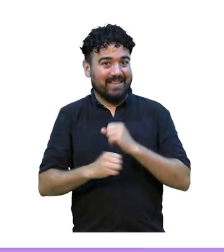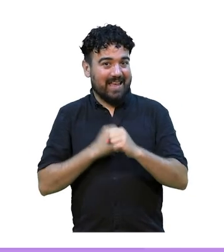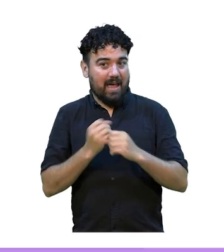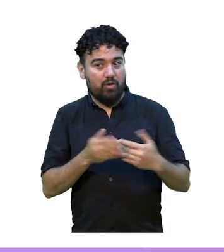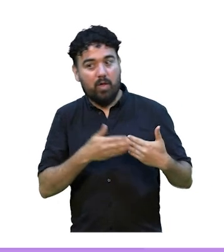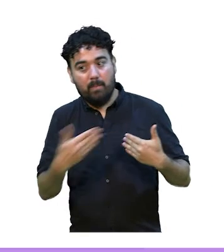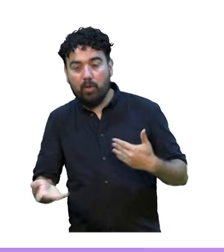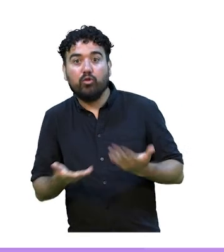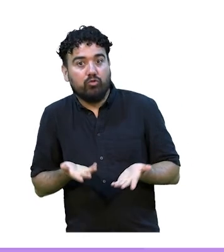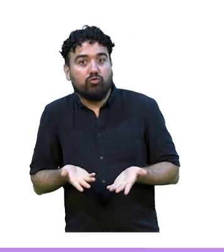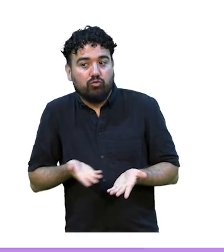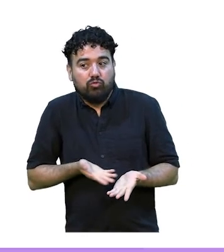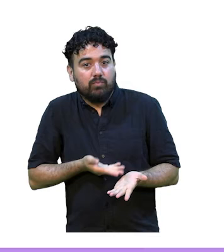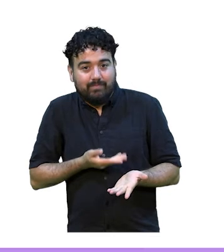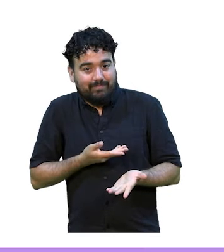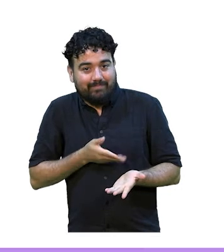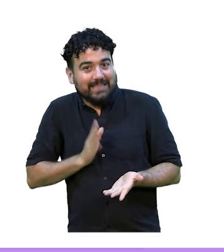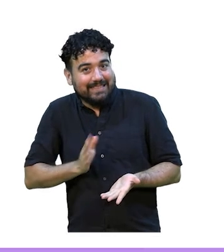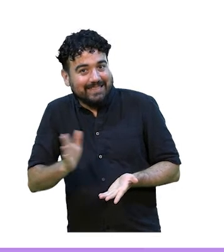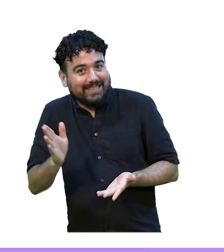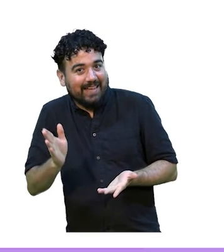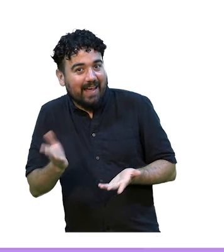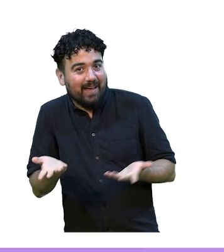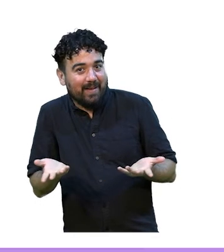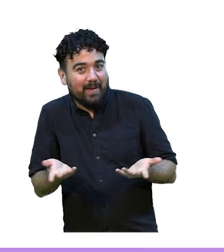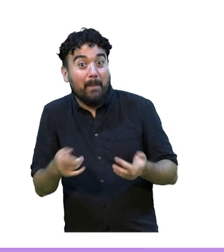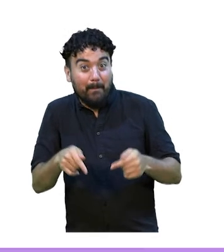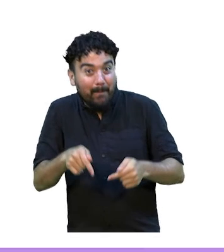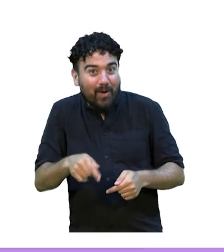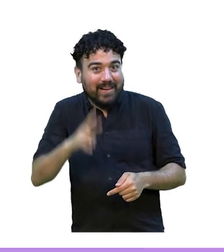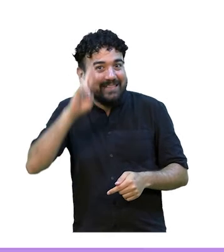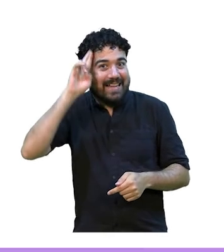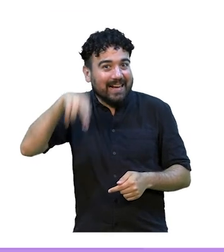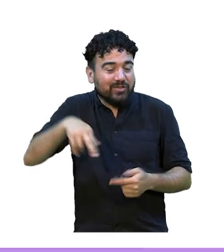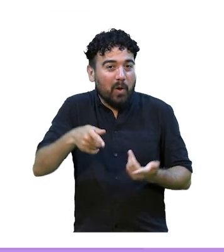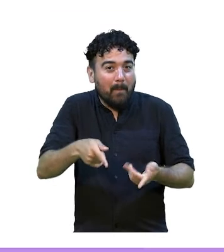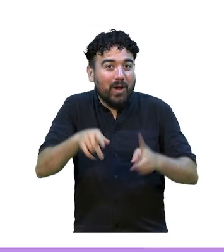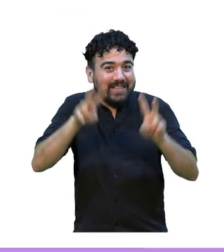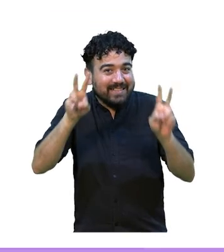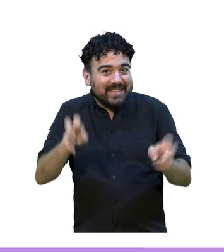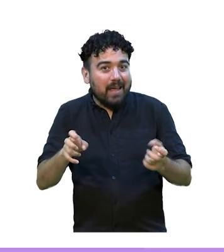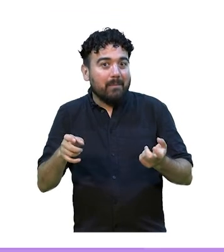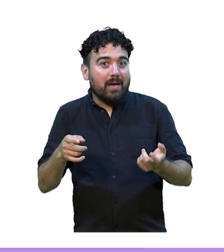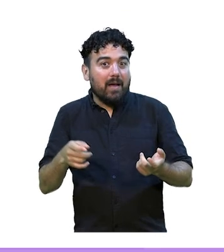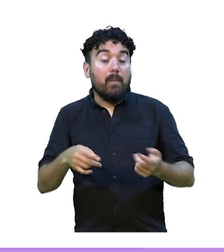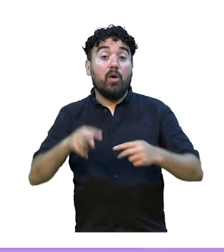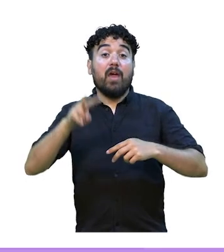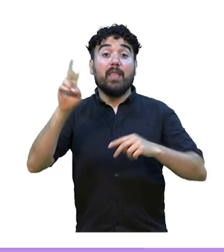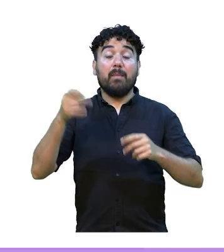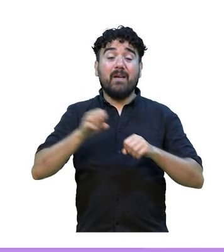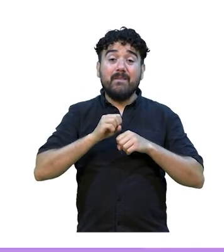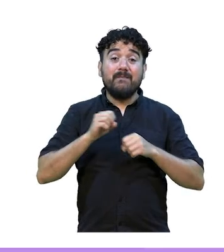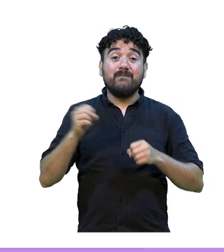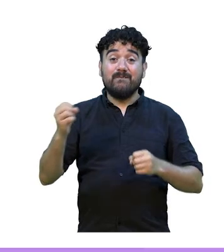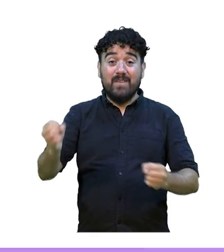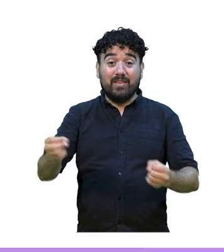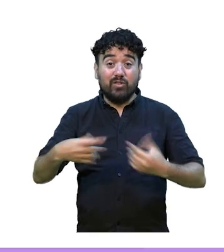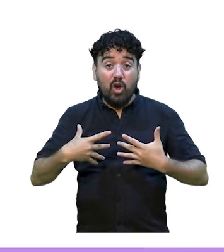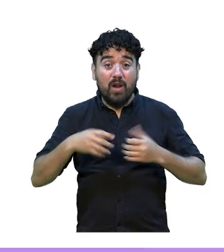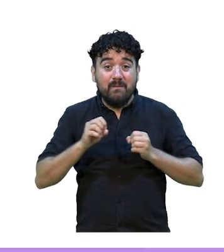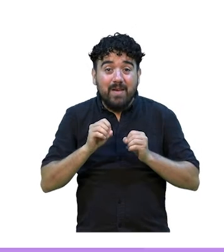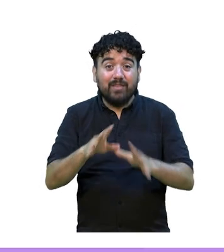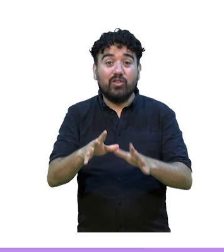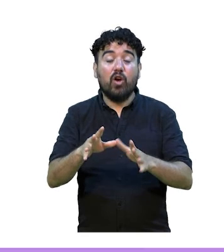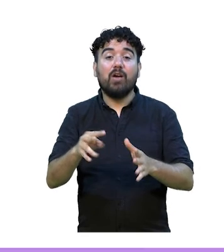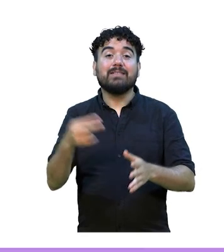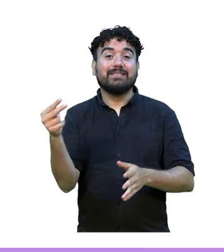ya hablando 20 o 30 años después, se mantiene vigente, sí, justamente por la misma razón, porque en materia de infecciones de